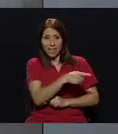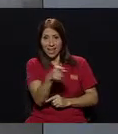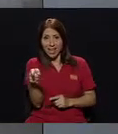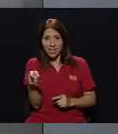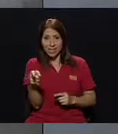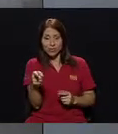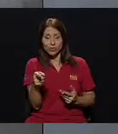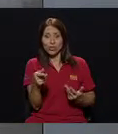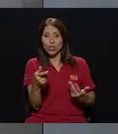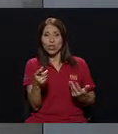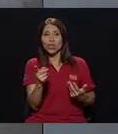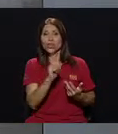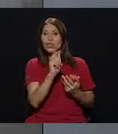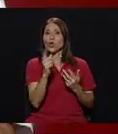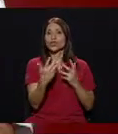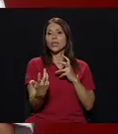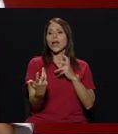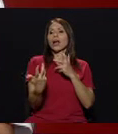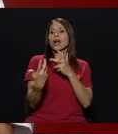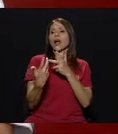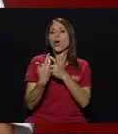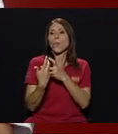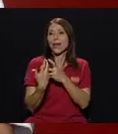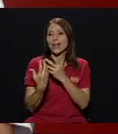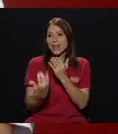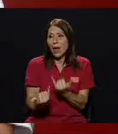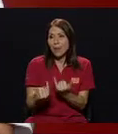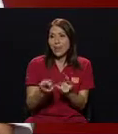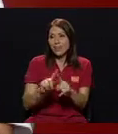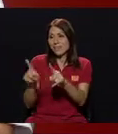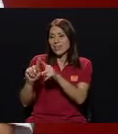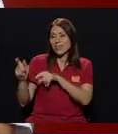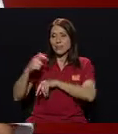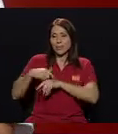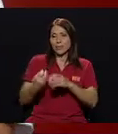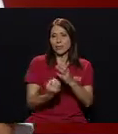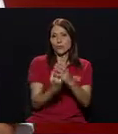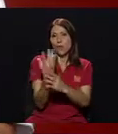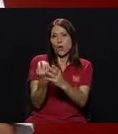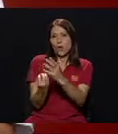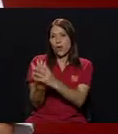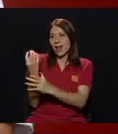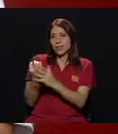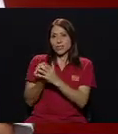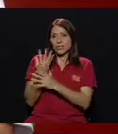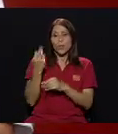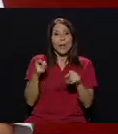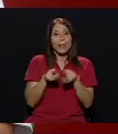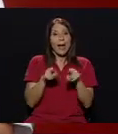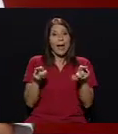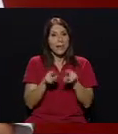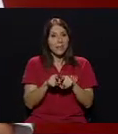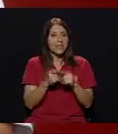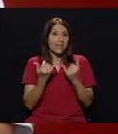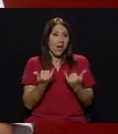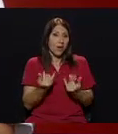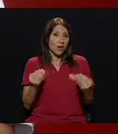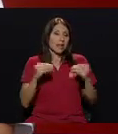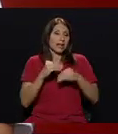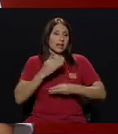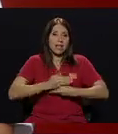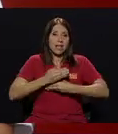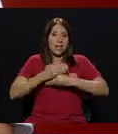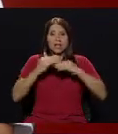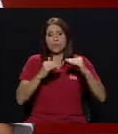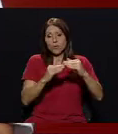cambios, que ellos no se acoplen a lo que está la situación actual de las floraciones, además del tema de la